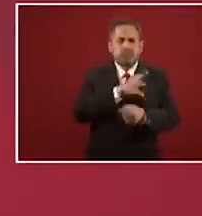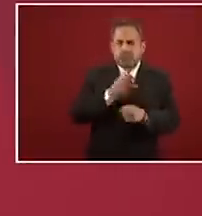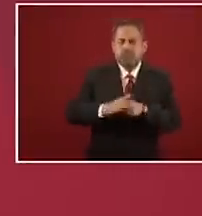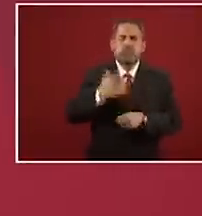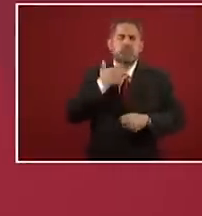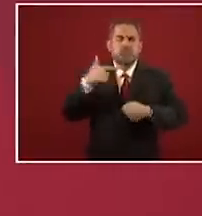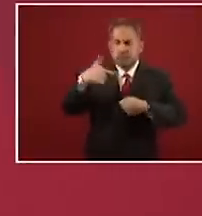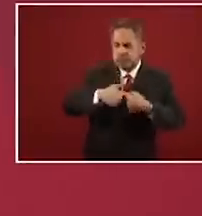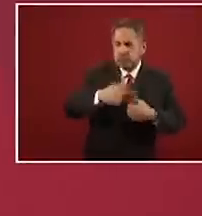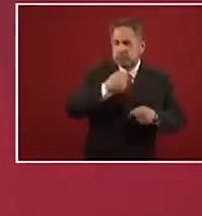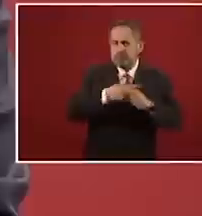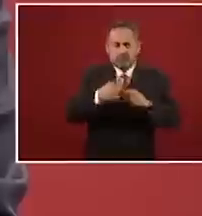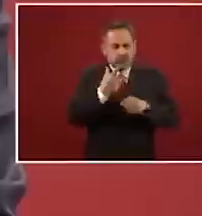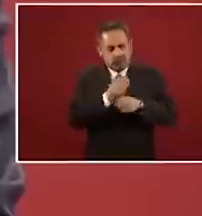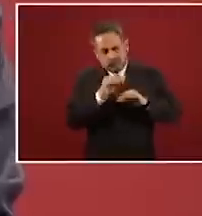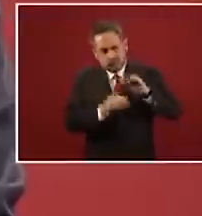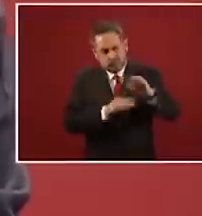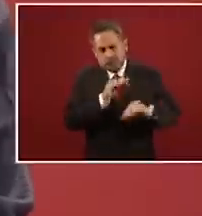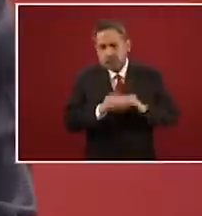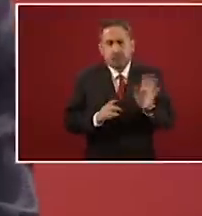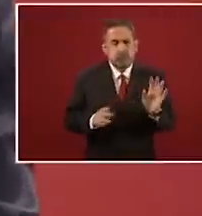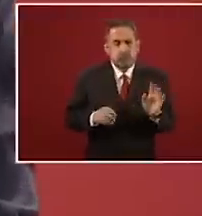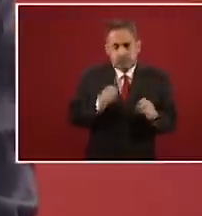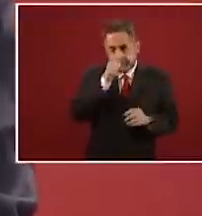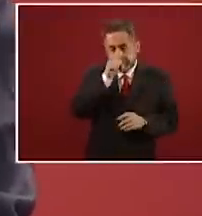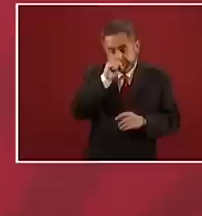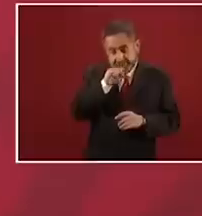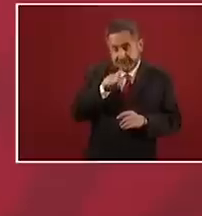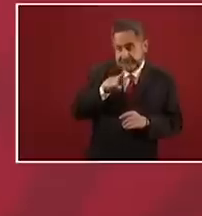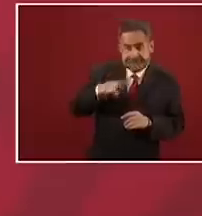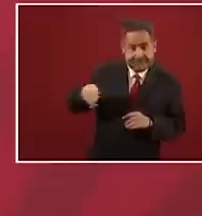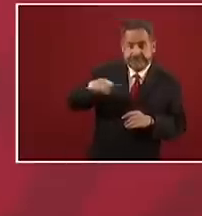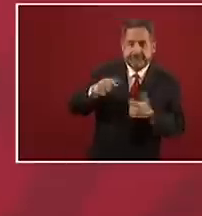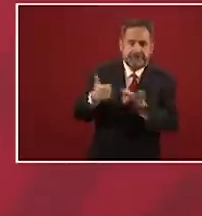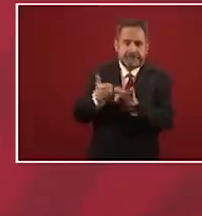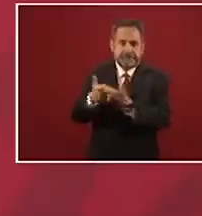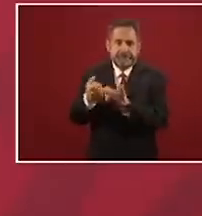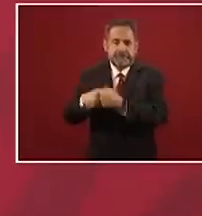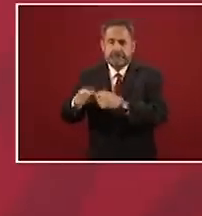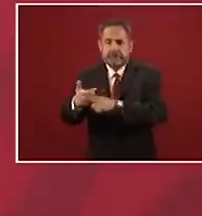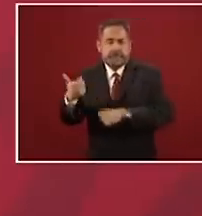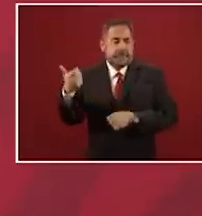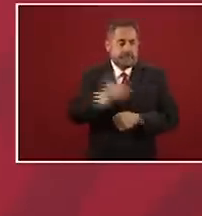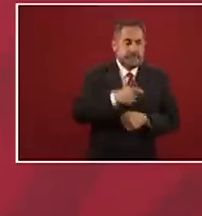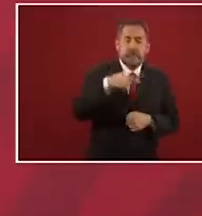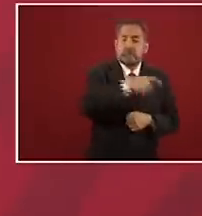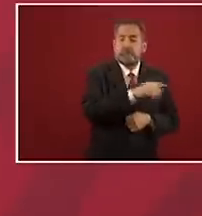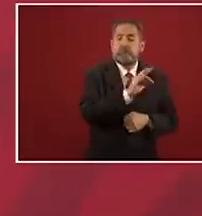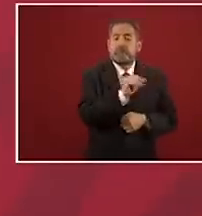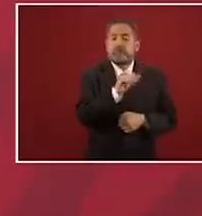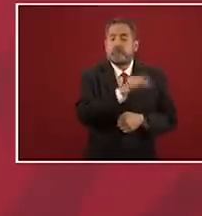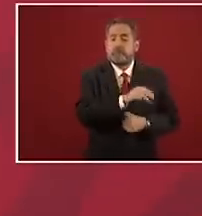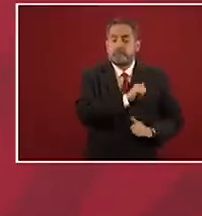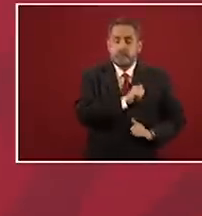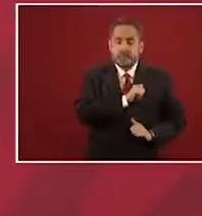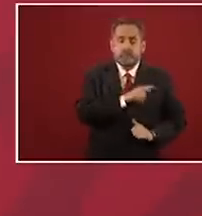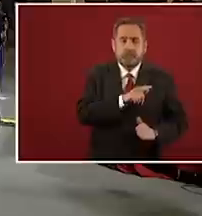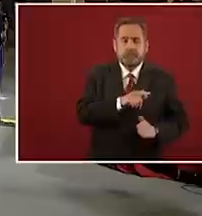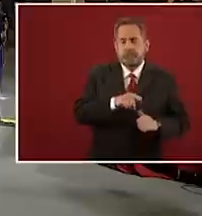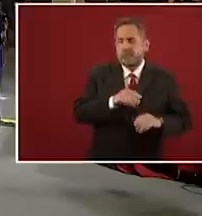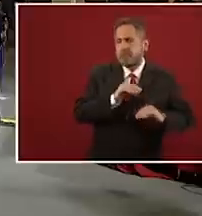combustible, mantenimiento a la Fuerza Aérea. Eso